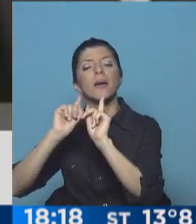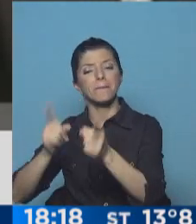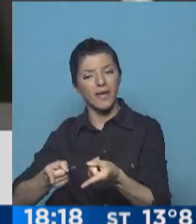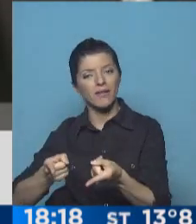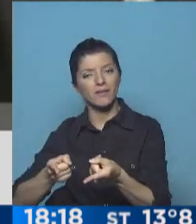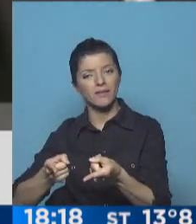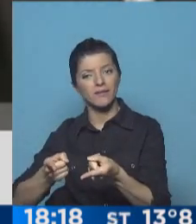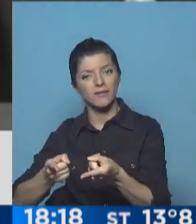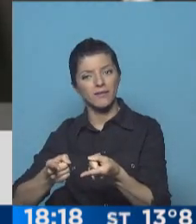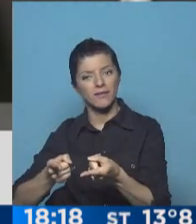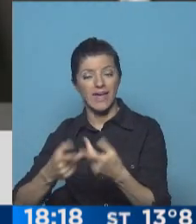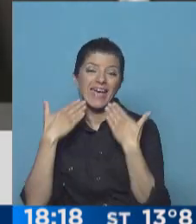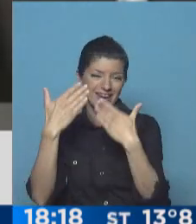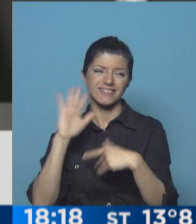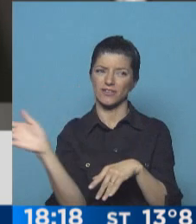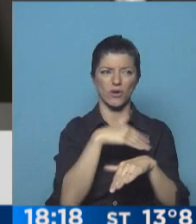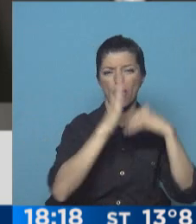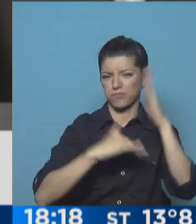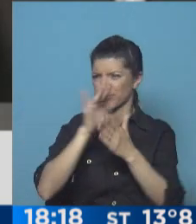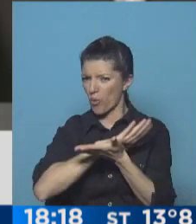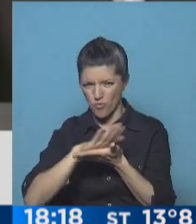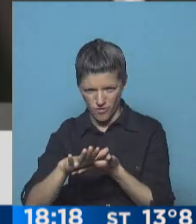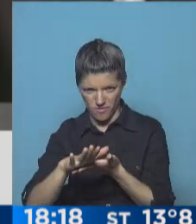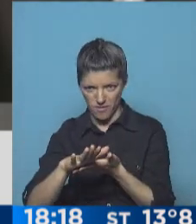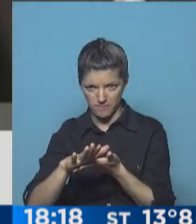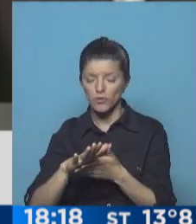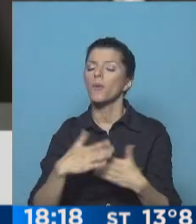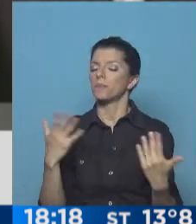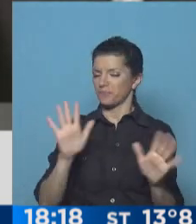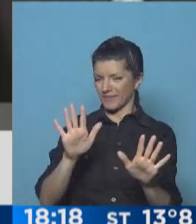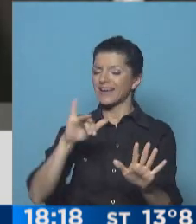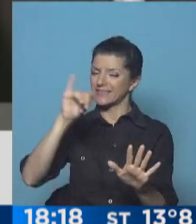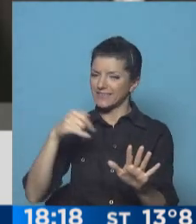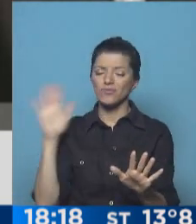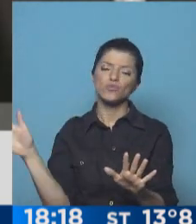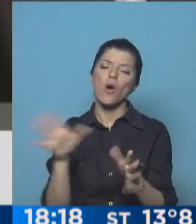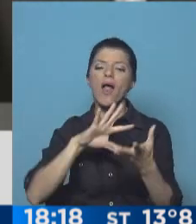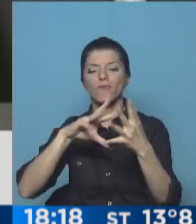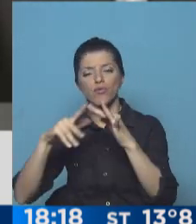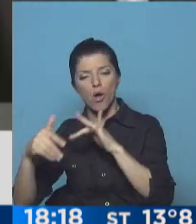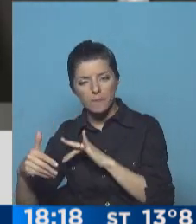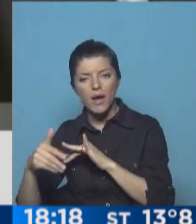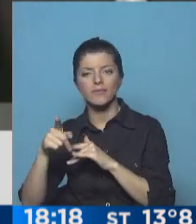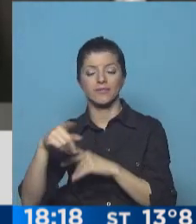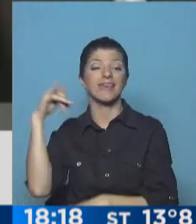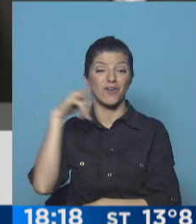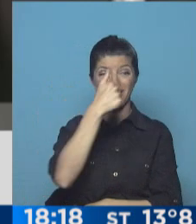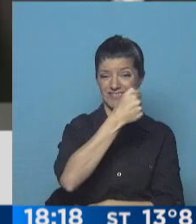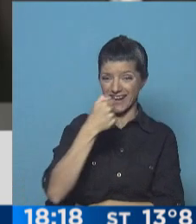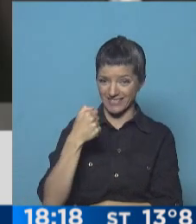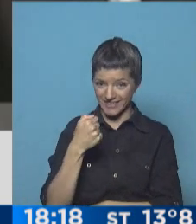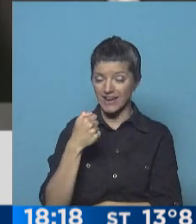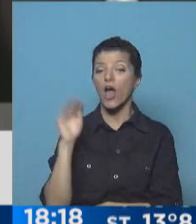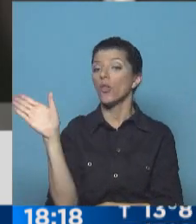estas nuevas obras de infraestructura. Porque si bien todo el dinamismo que llevó Aerolíneas Argentinas tiene